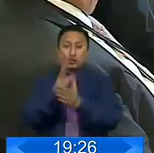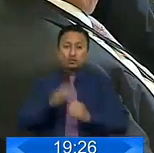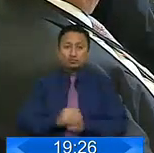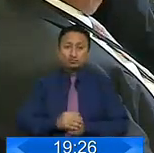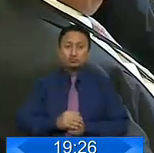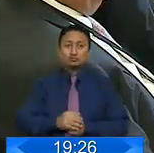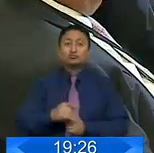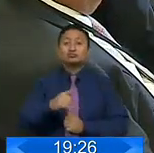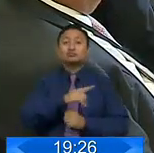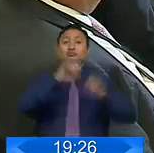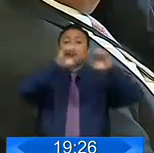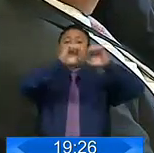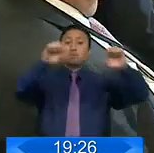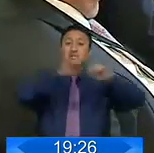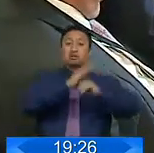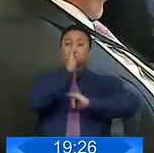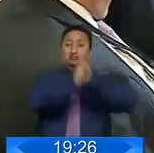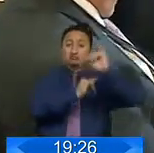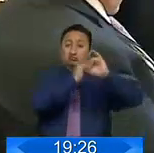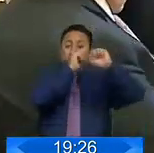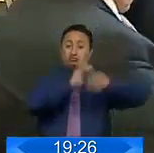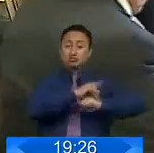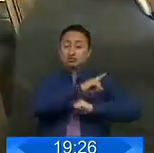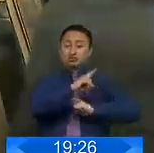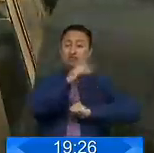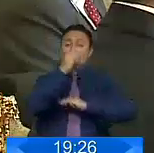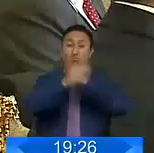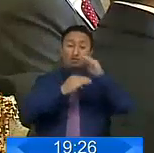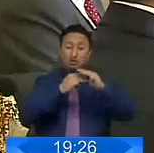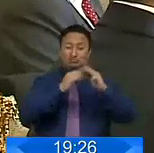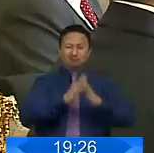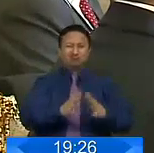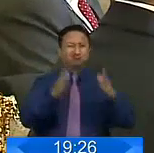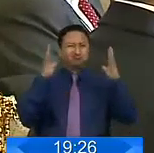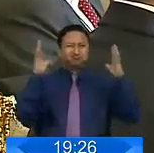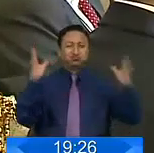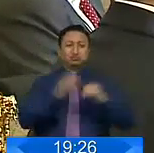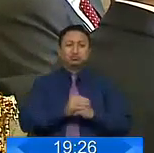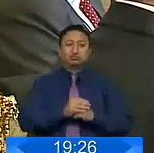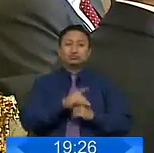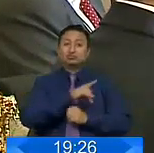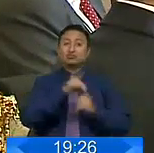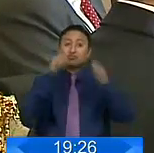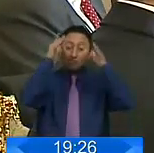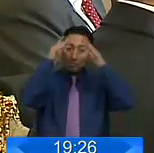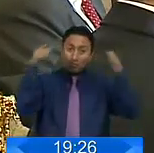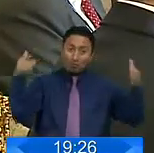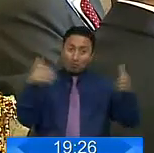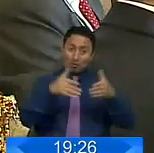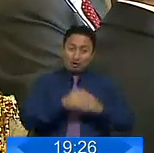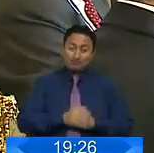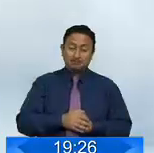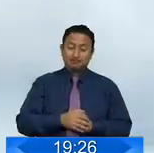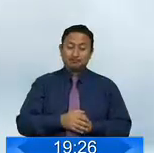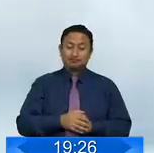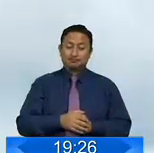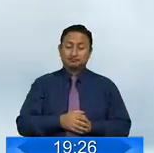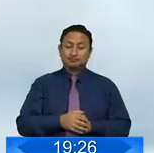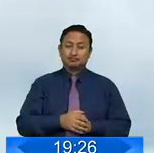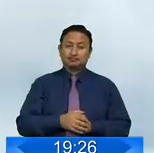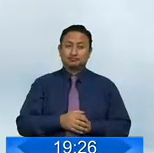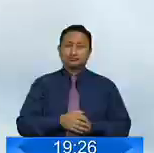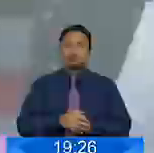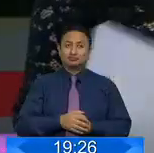es uno de los administradores de activos más grandes del mundo que se enfocan en mercados emergentes. En Quito informó Adriana